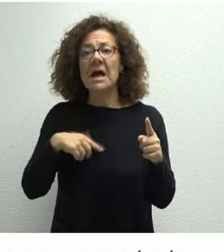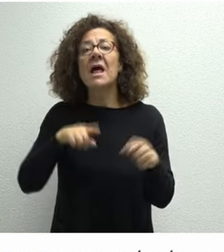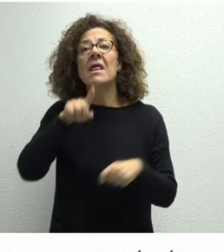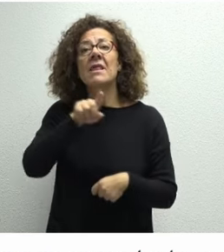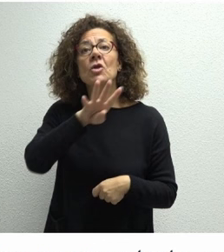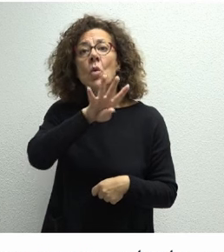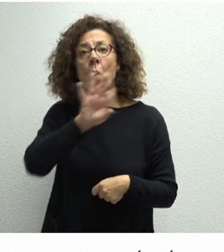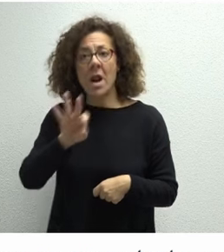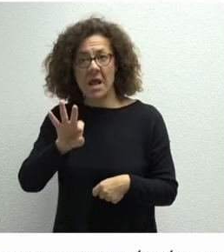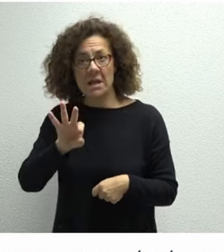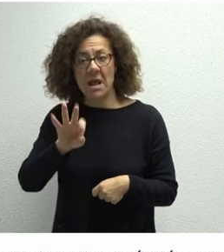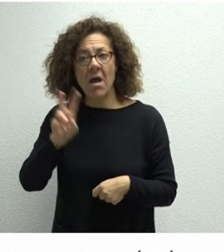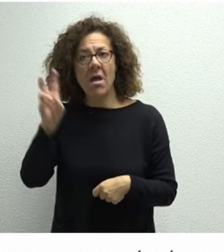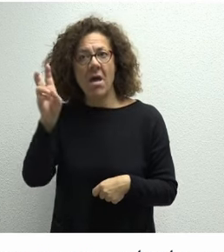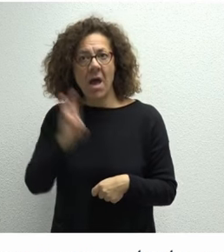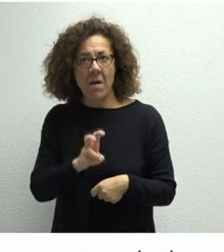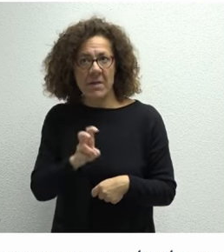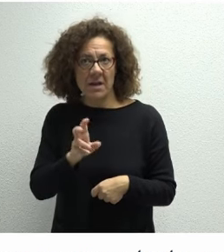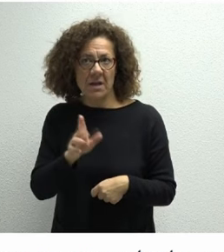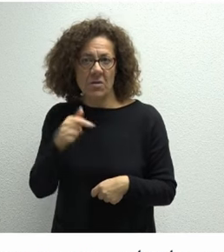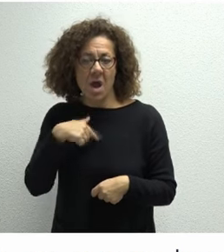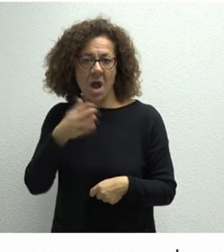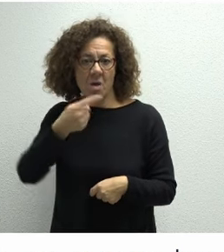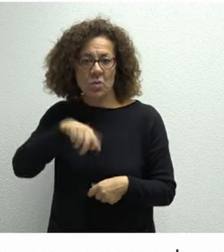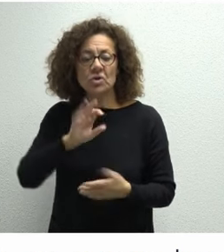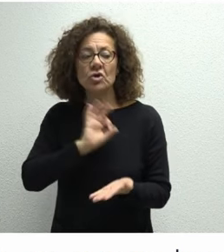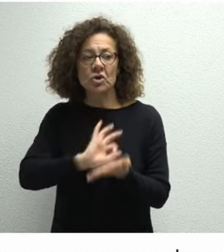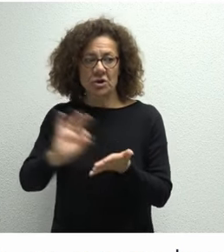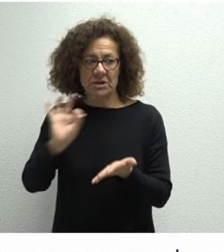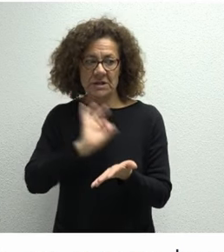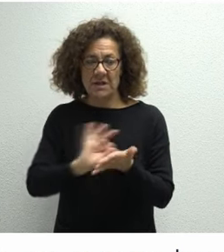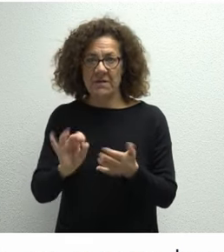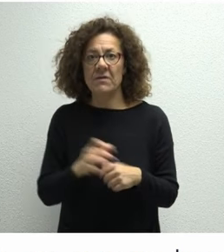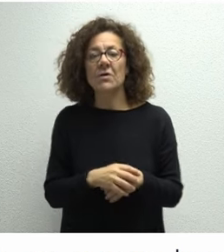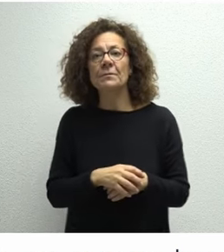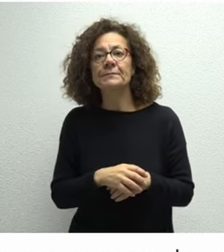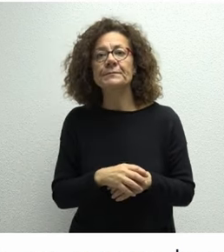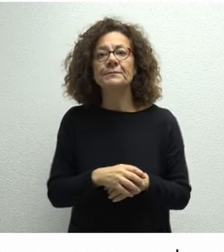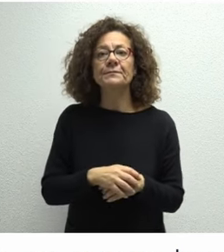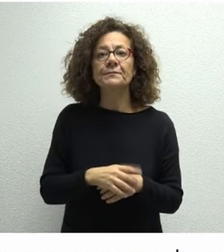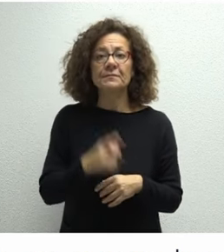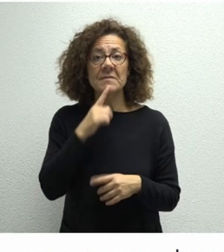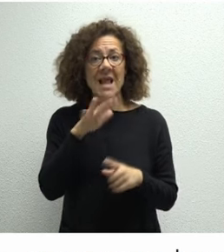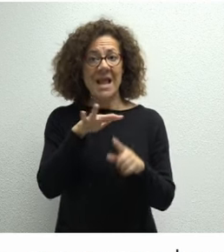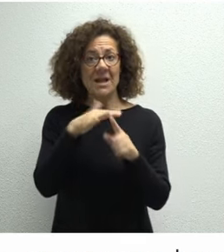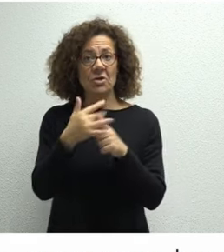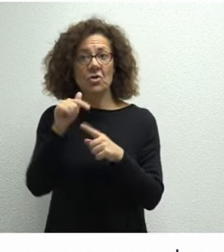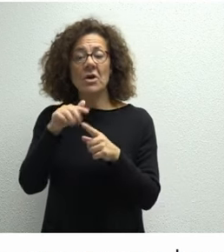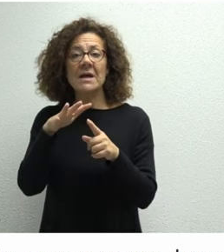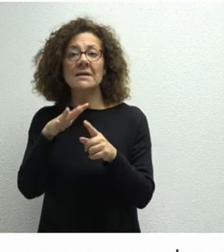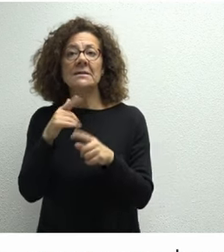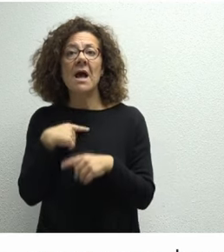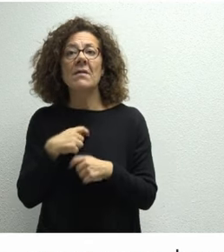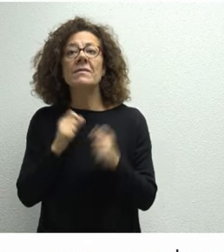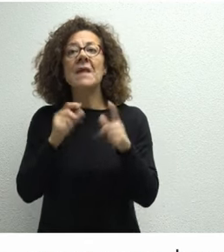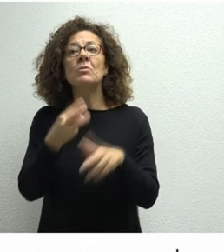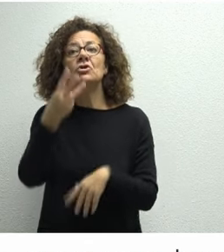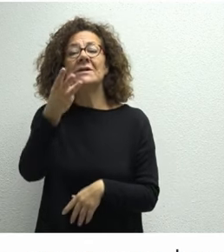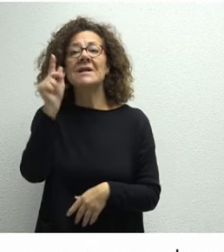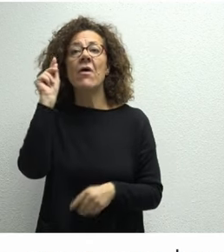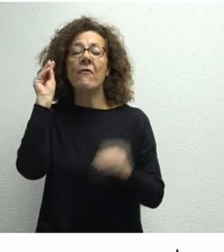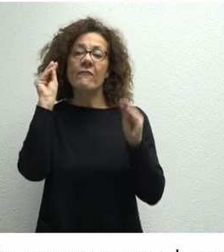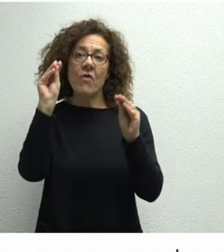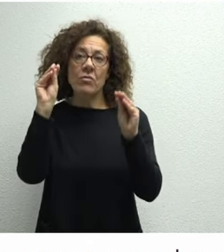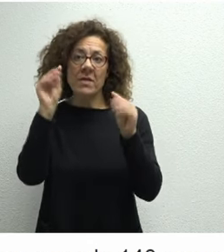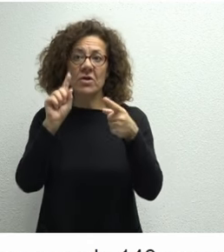140 eh Por nuestro servicio en cuanto al entorno este año hemos dado tres formaciones